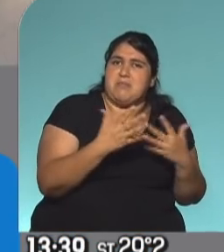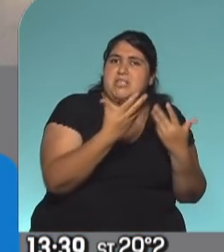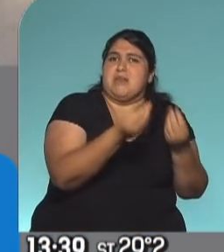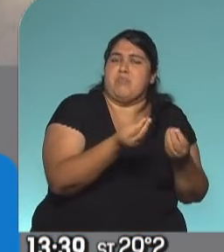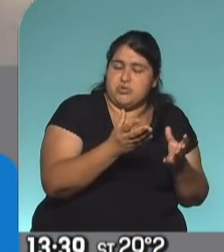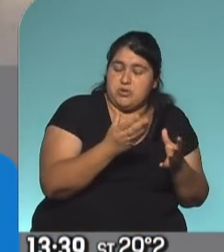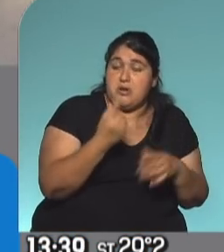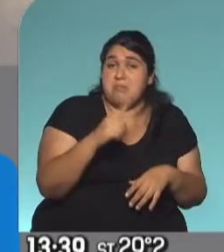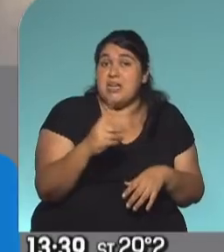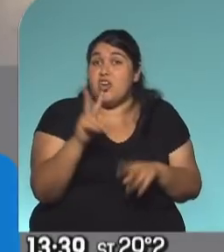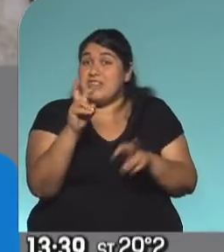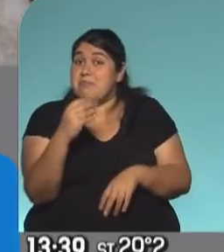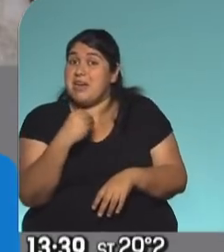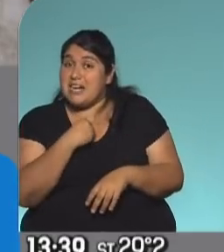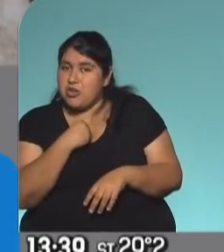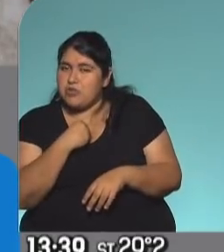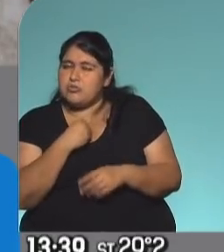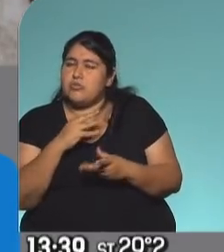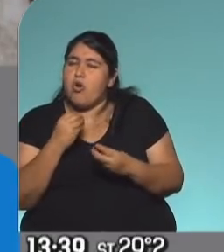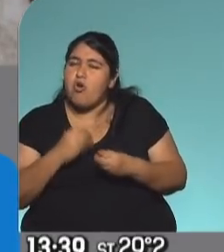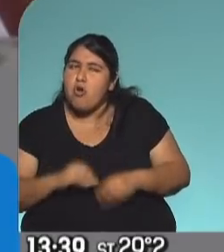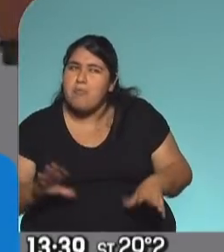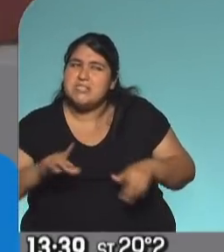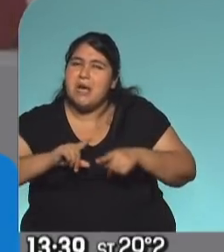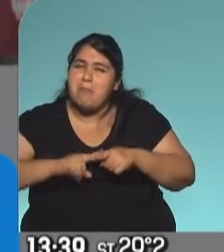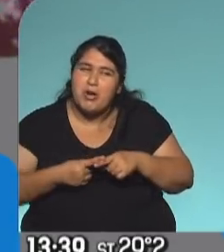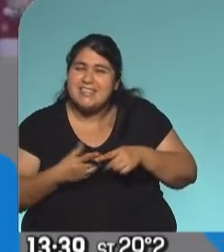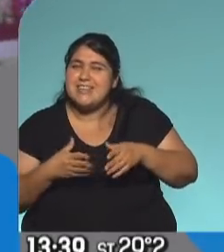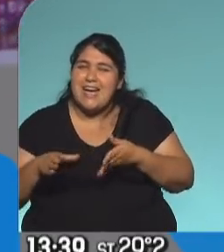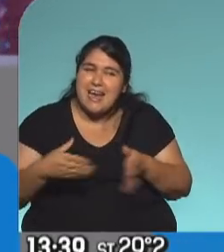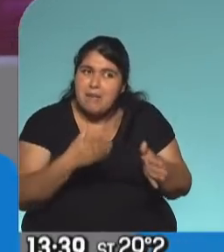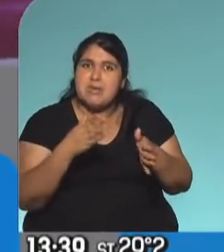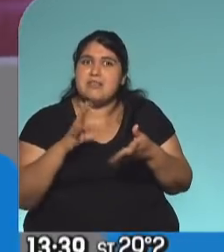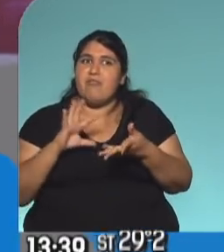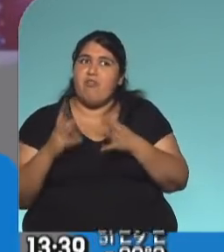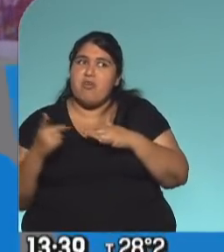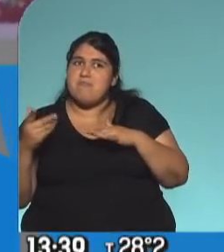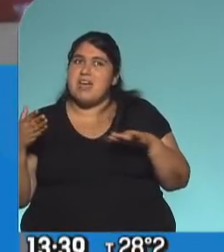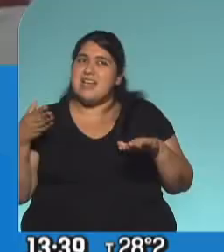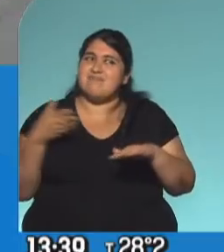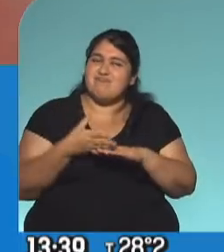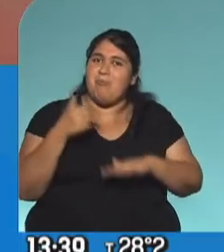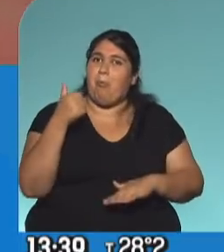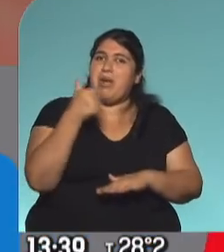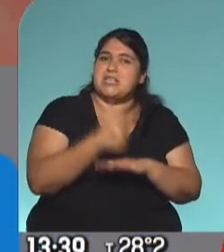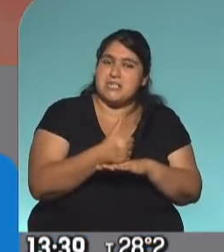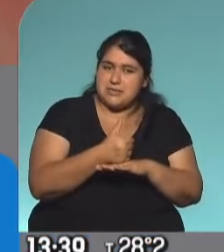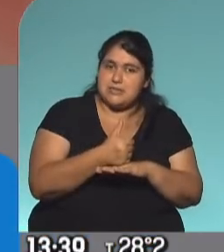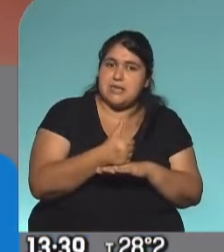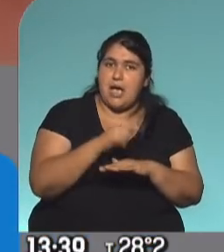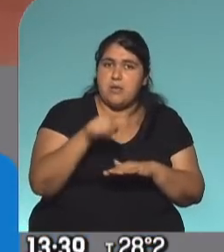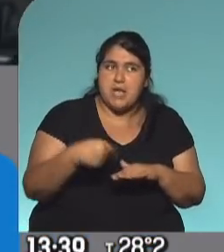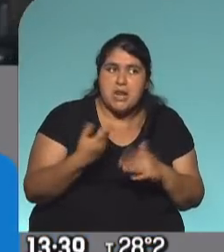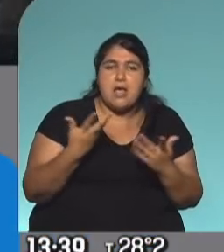veces cuando una manera de hacer política, una manera de tener presencia se acaba, bueno, muchas personas encuentran en